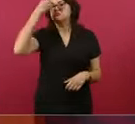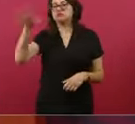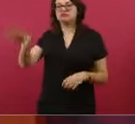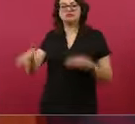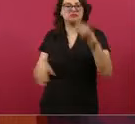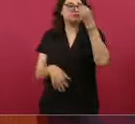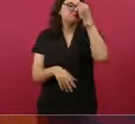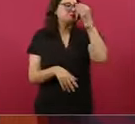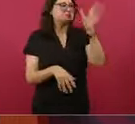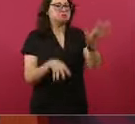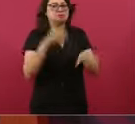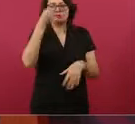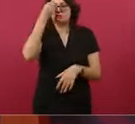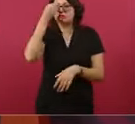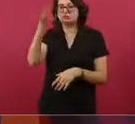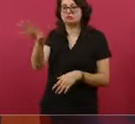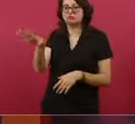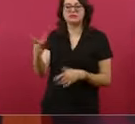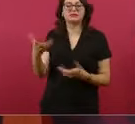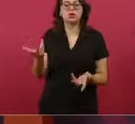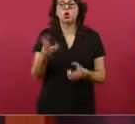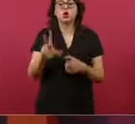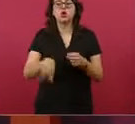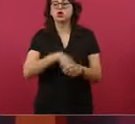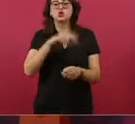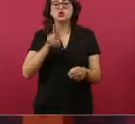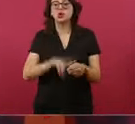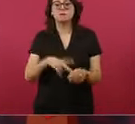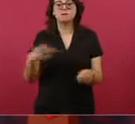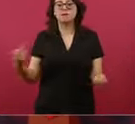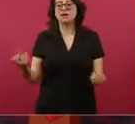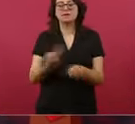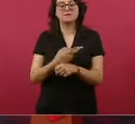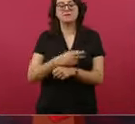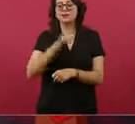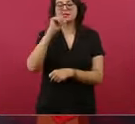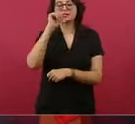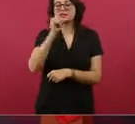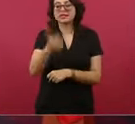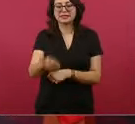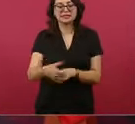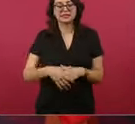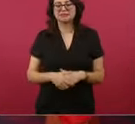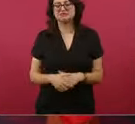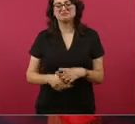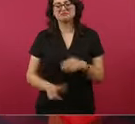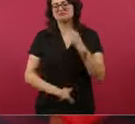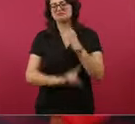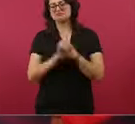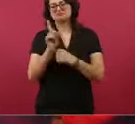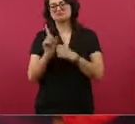pero no creo que haya ningún problema, porque